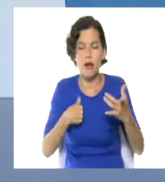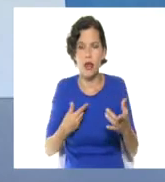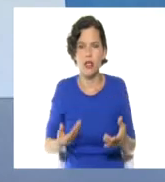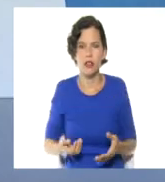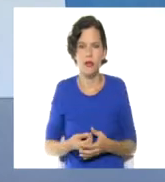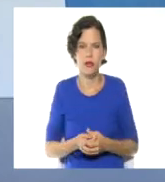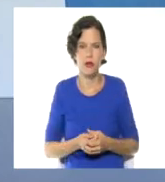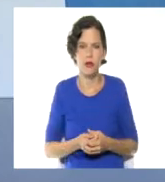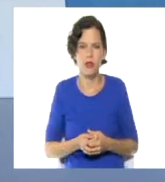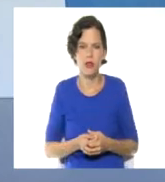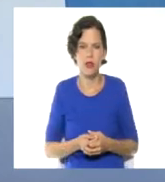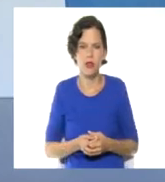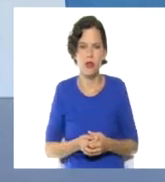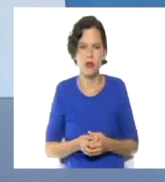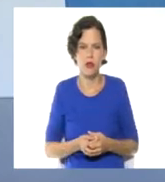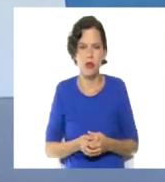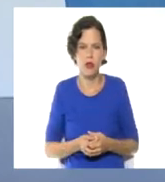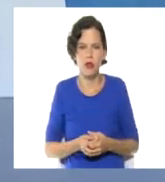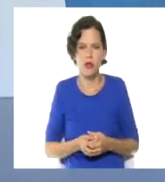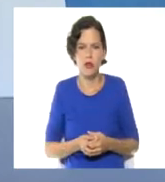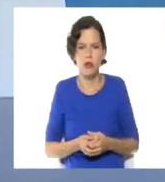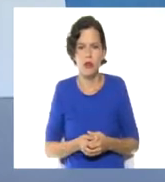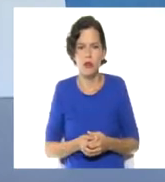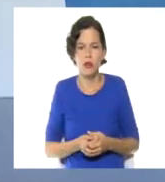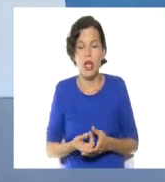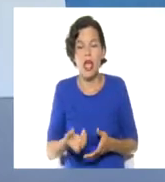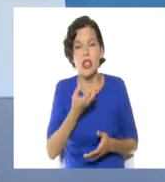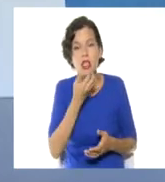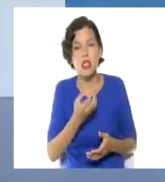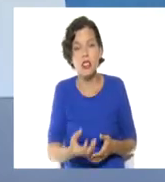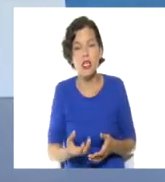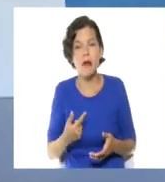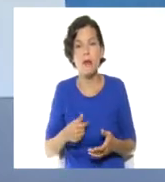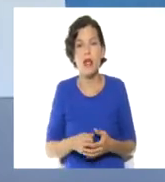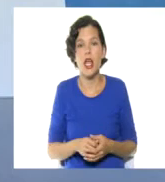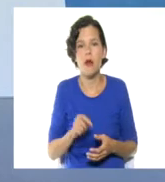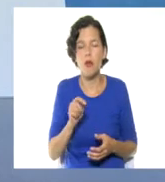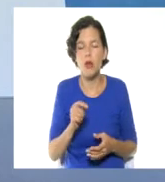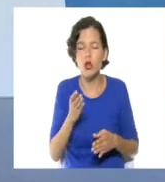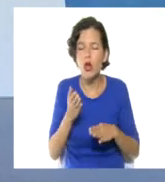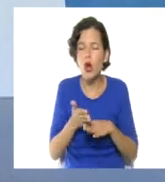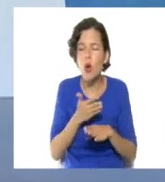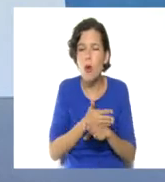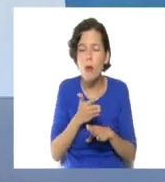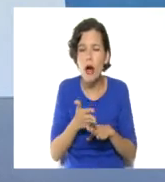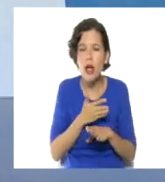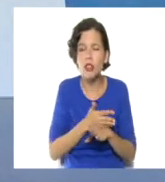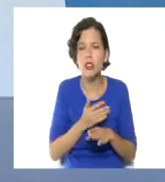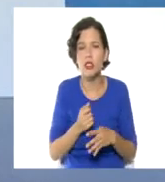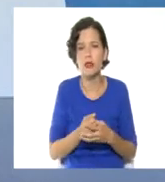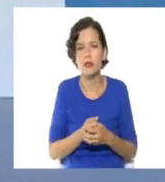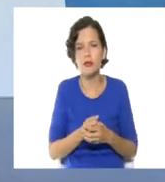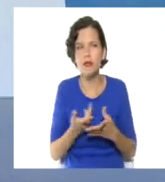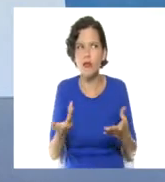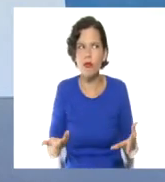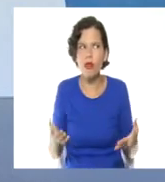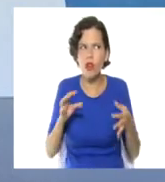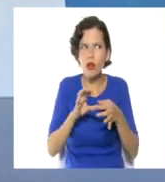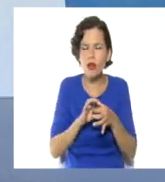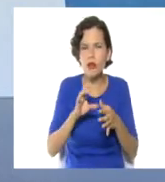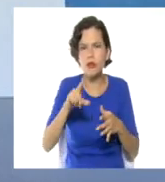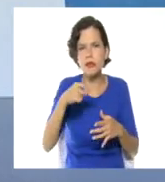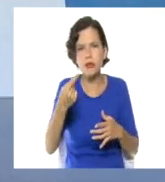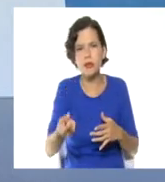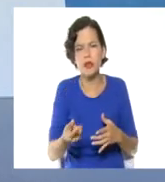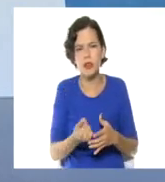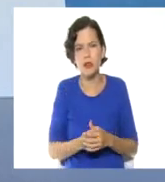casabe no puede faltar. Precisamente, en diciembre es la época de compartir, de estar con el otro, pero